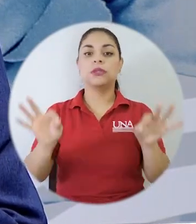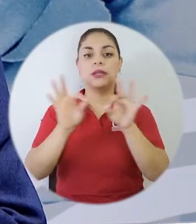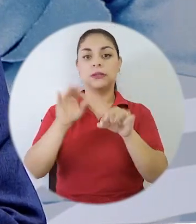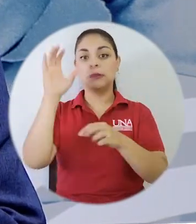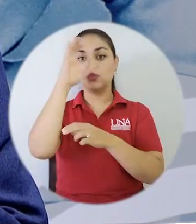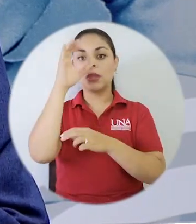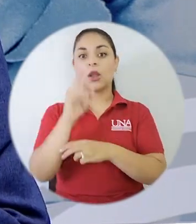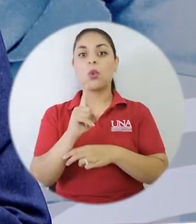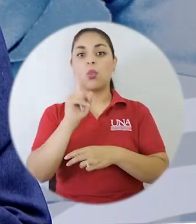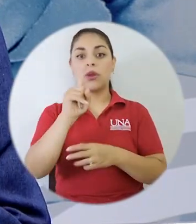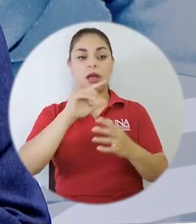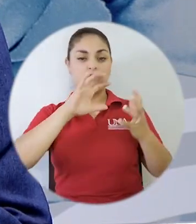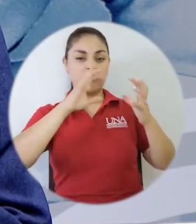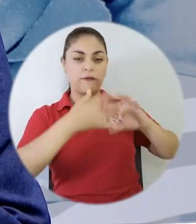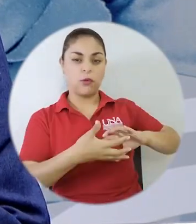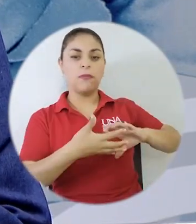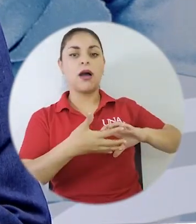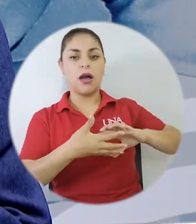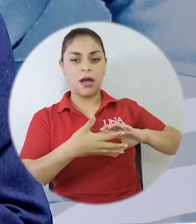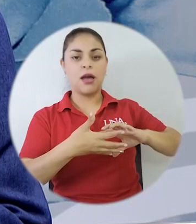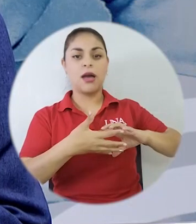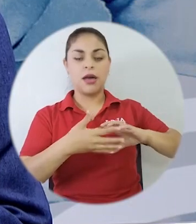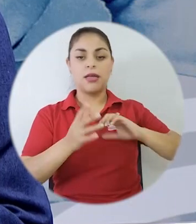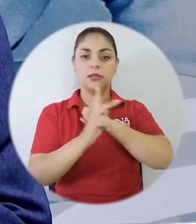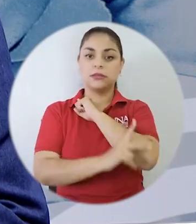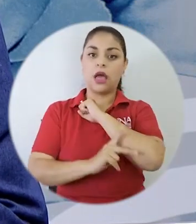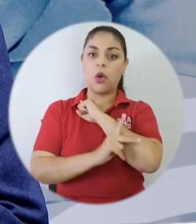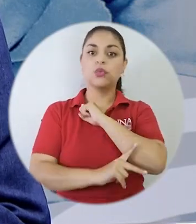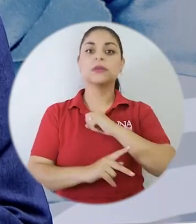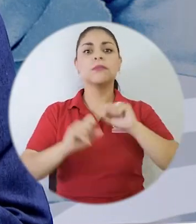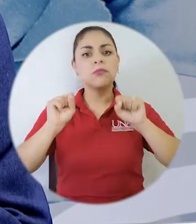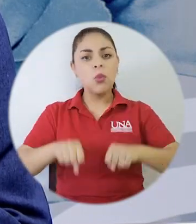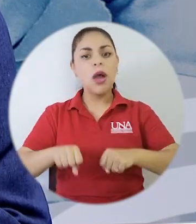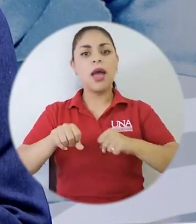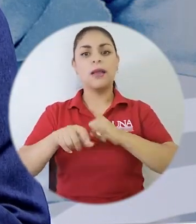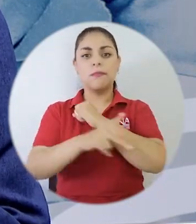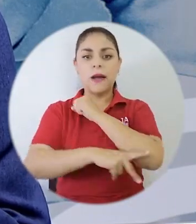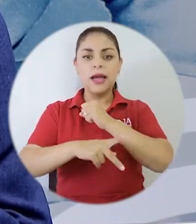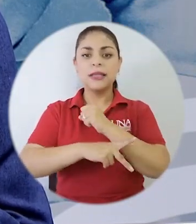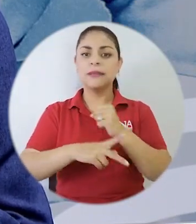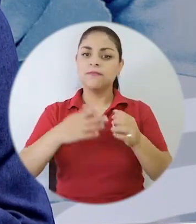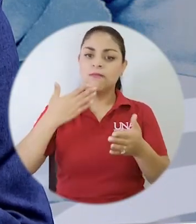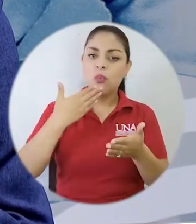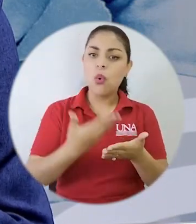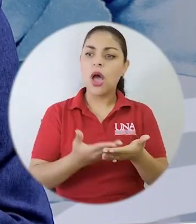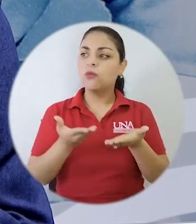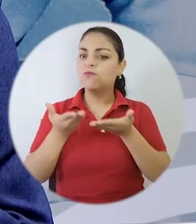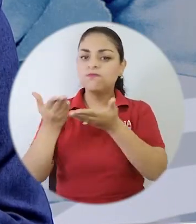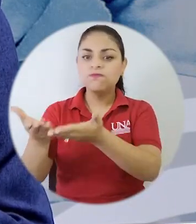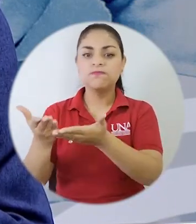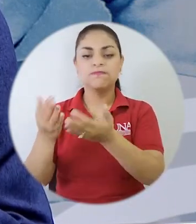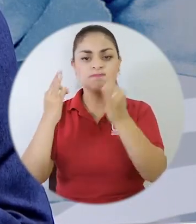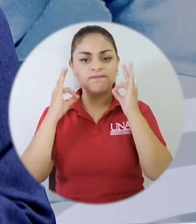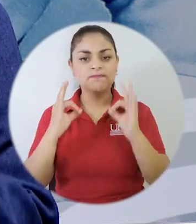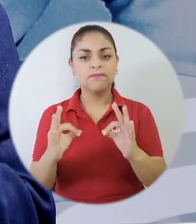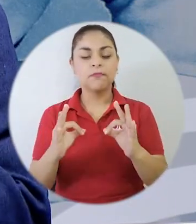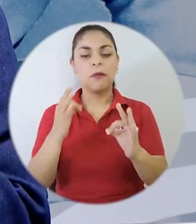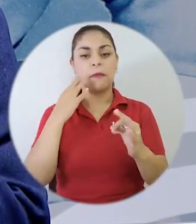generar una reforma de Estado que nos lleve a tener un Estado facilitador, eficiente,